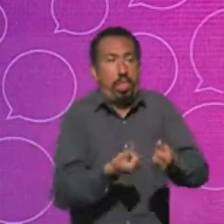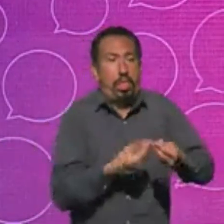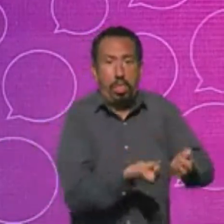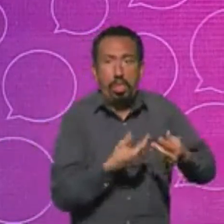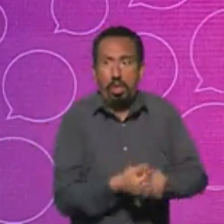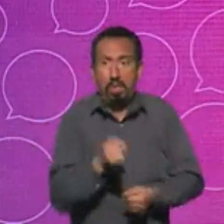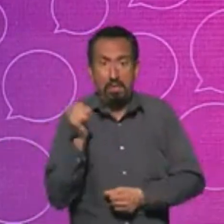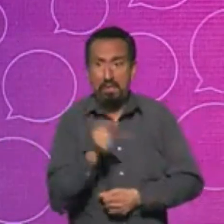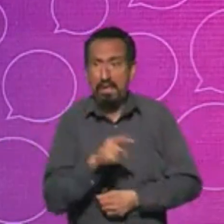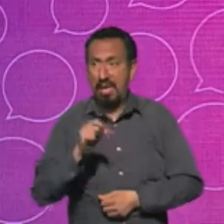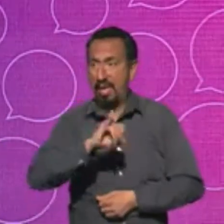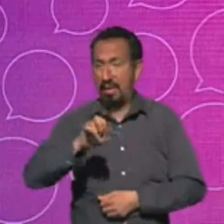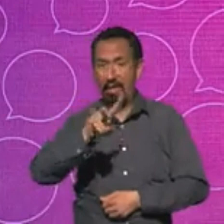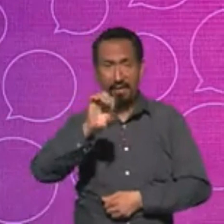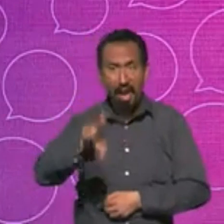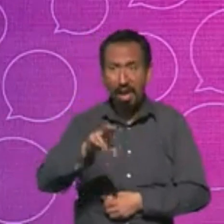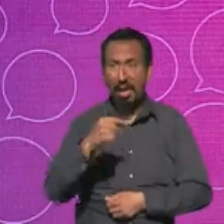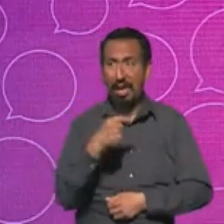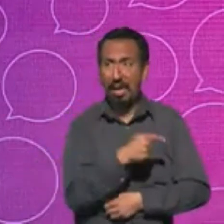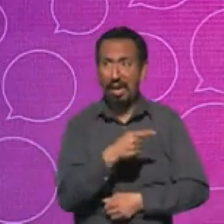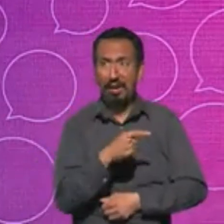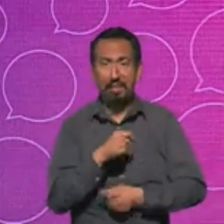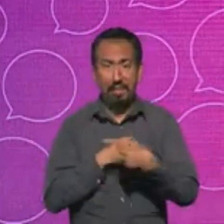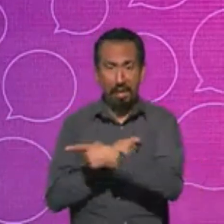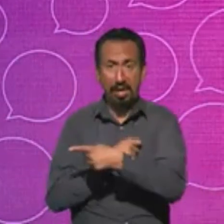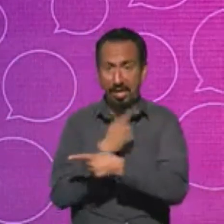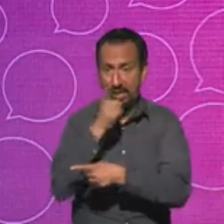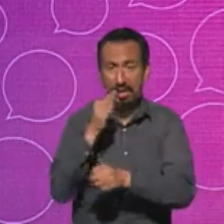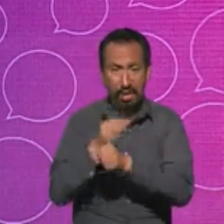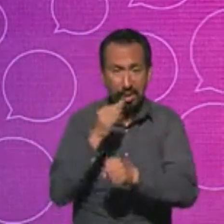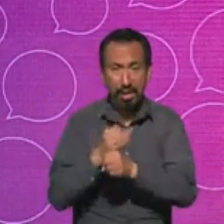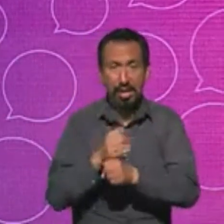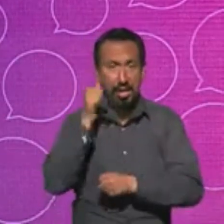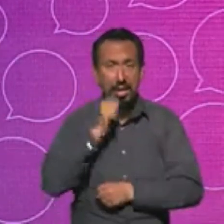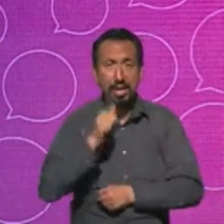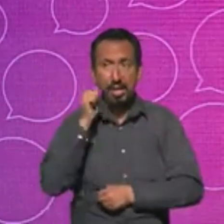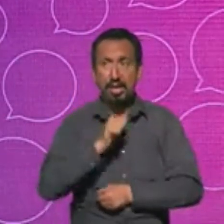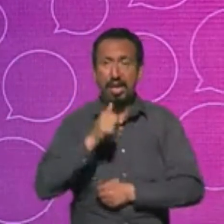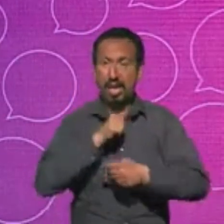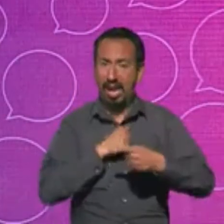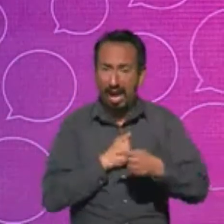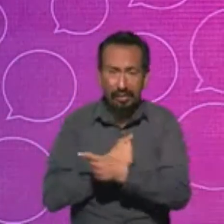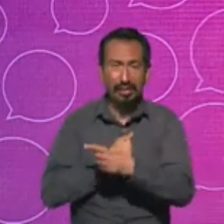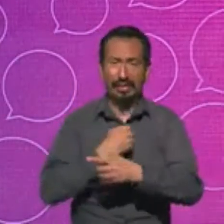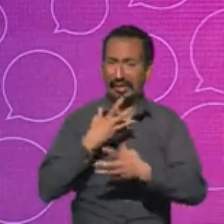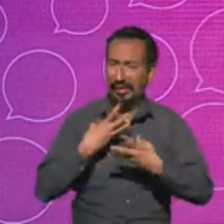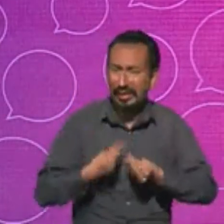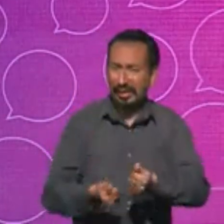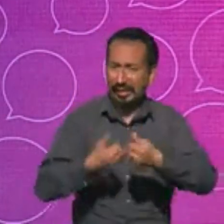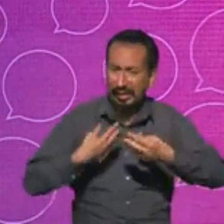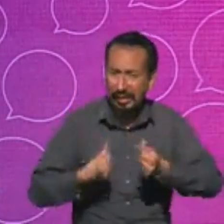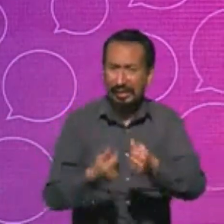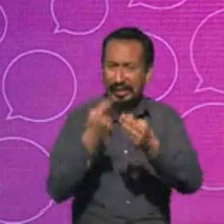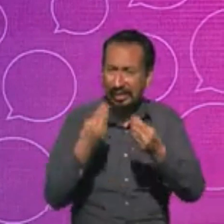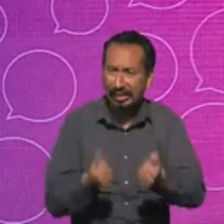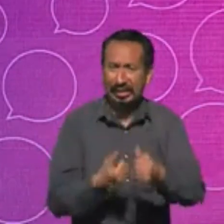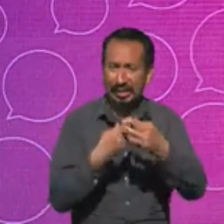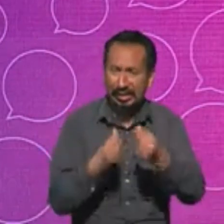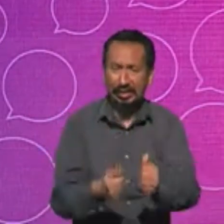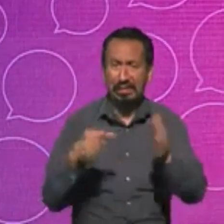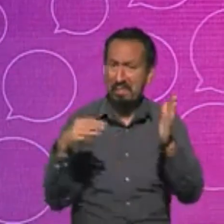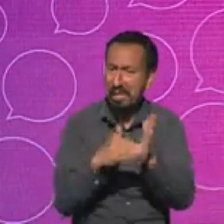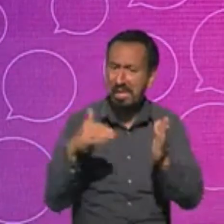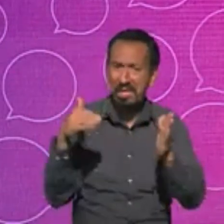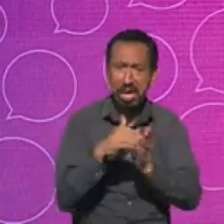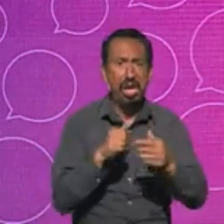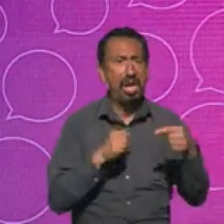palabras de Javier Mendoza queriendo justificar su gobierno gasto de cientos y miles de millones de pesos que vayan ustedes a